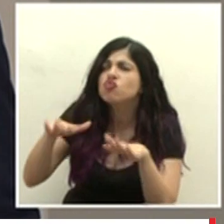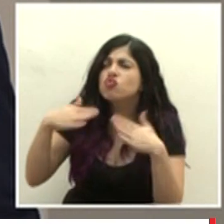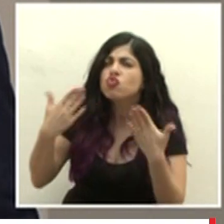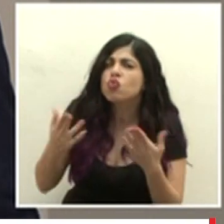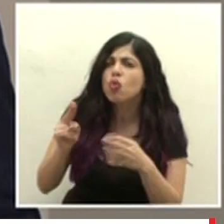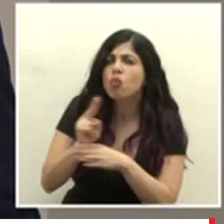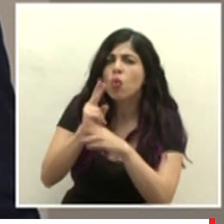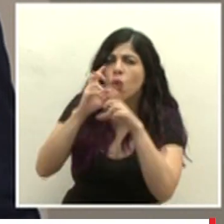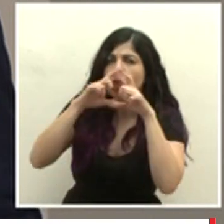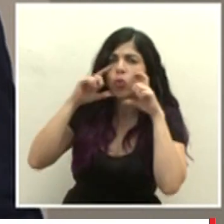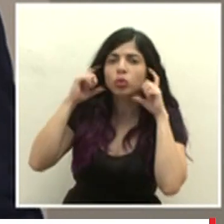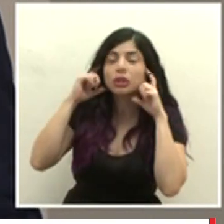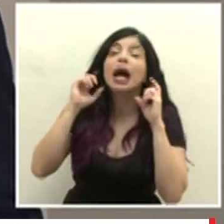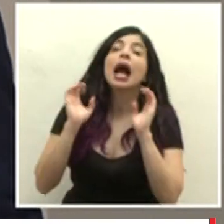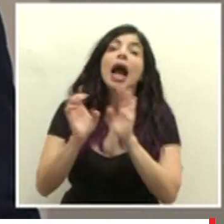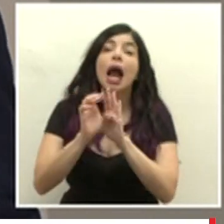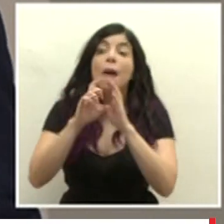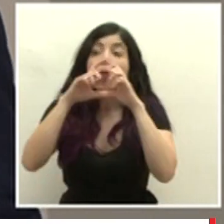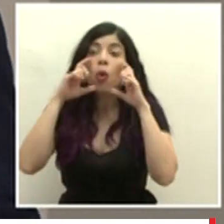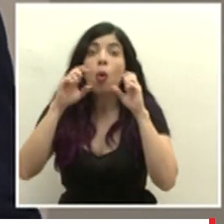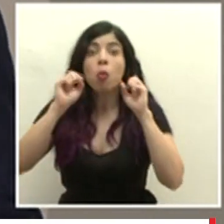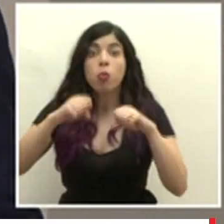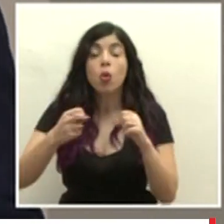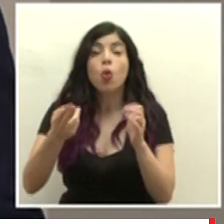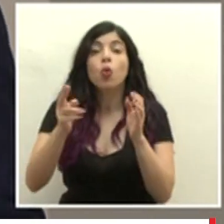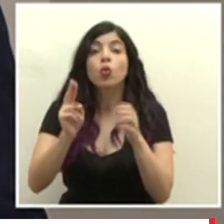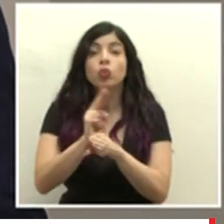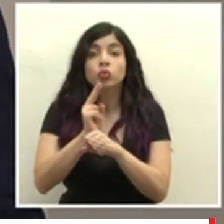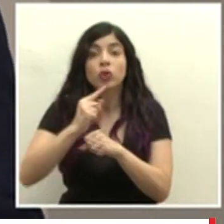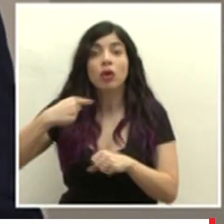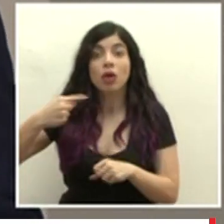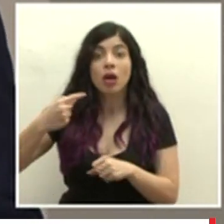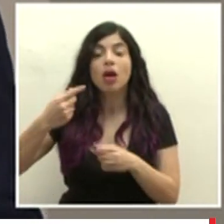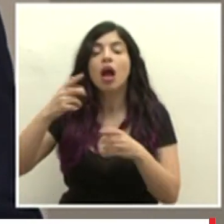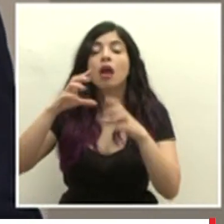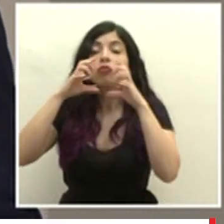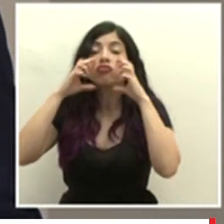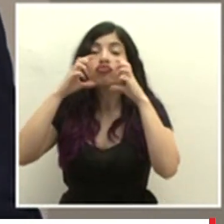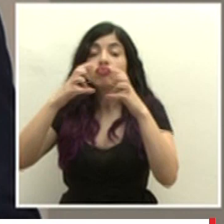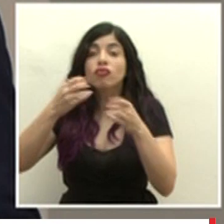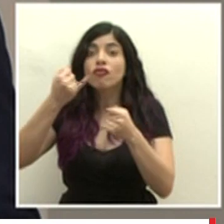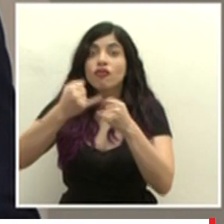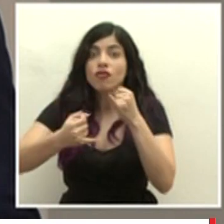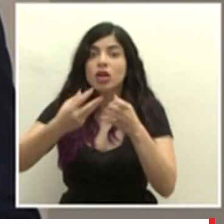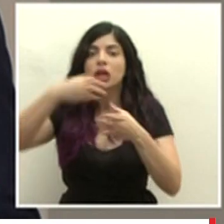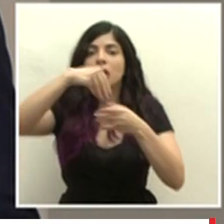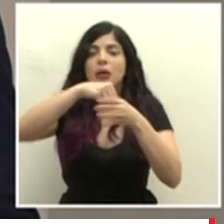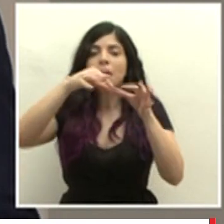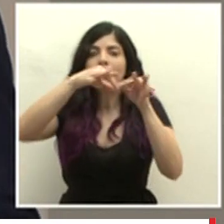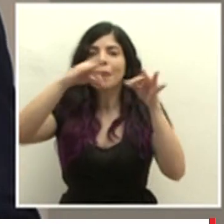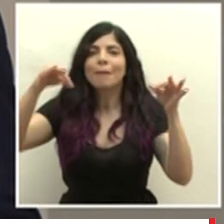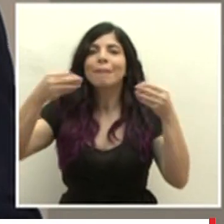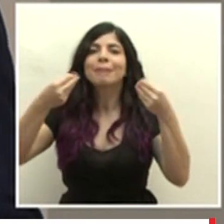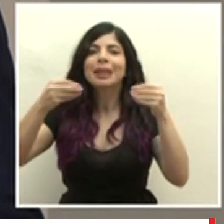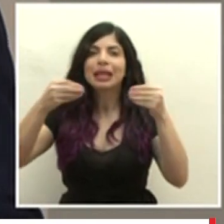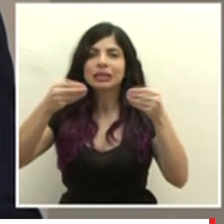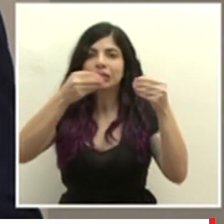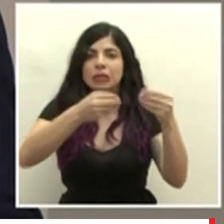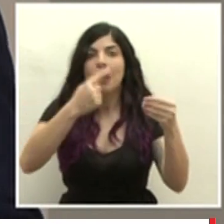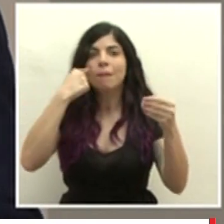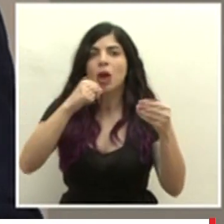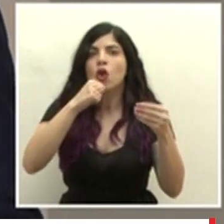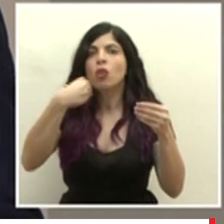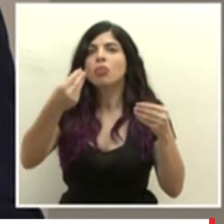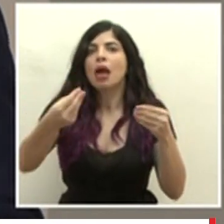si es reutilizable, pues guardarla en una bolsita plástica y llevarla, ¿verdad?, para que no vaya a haber exposición a